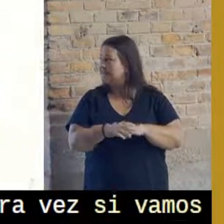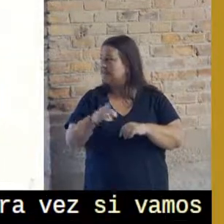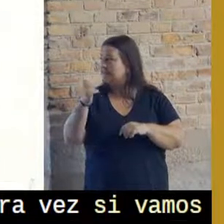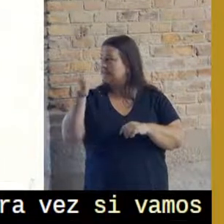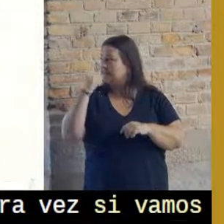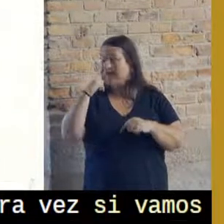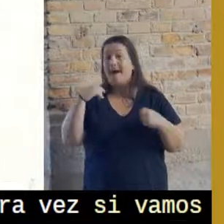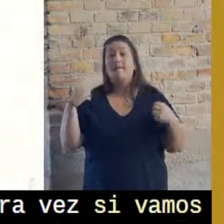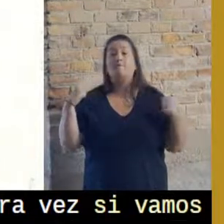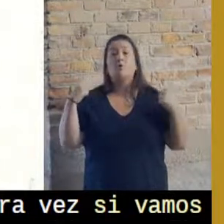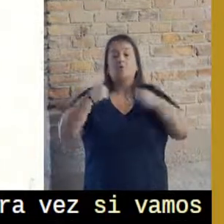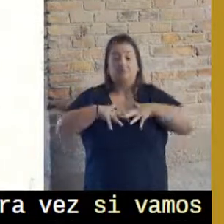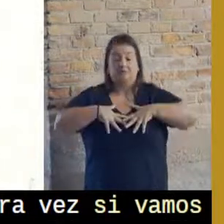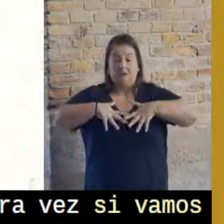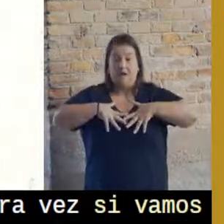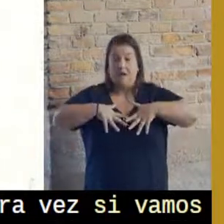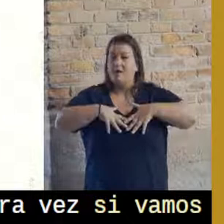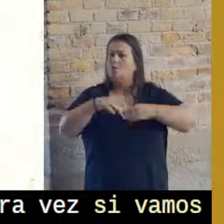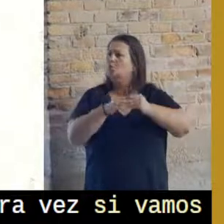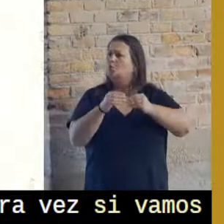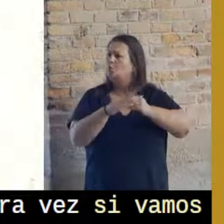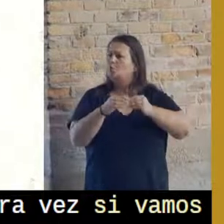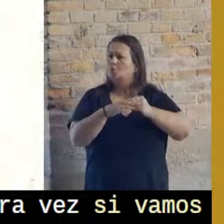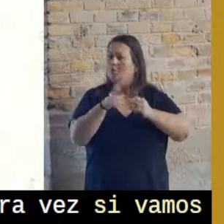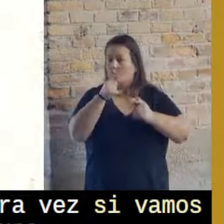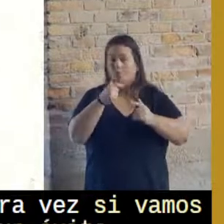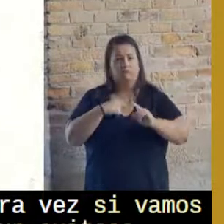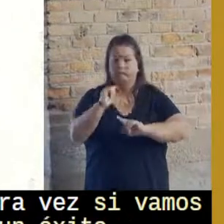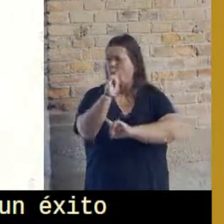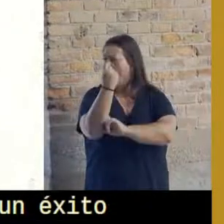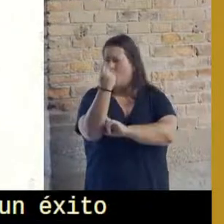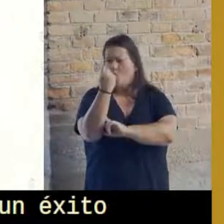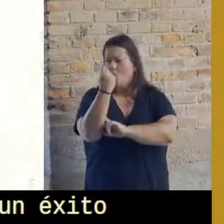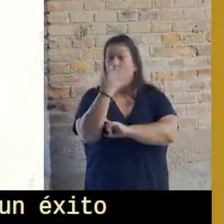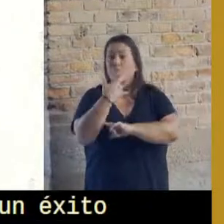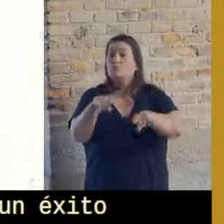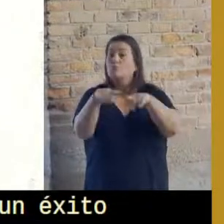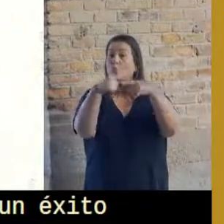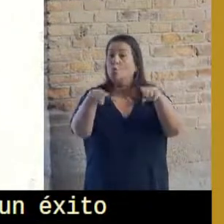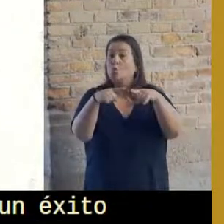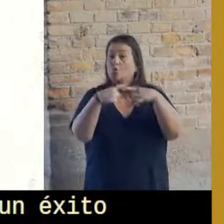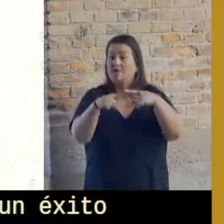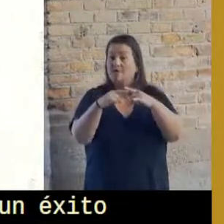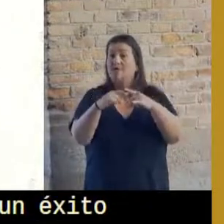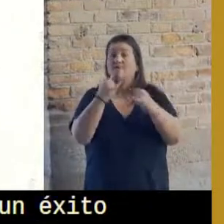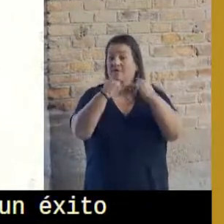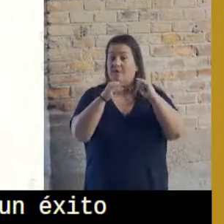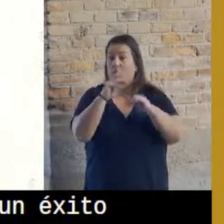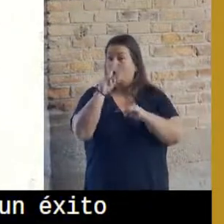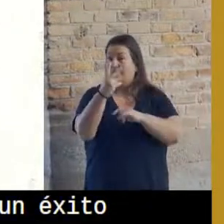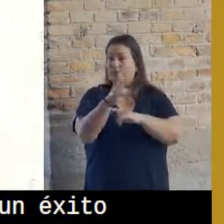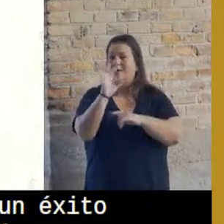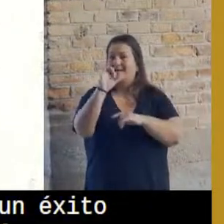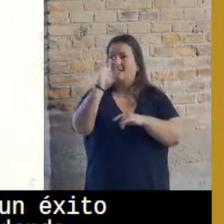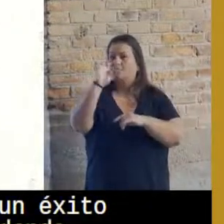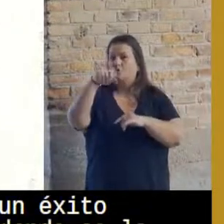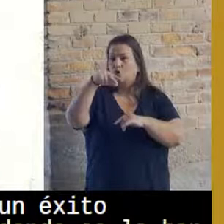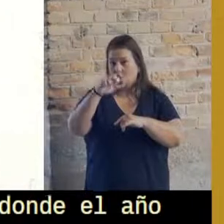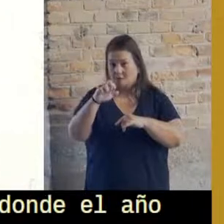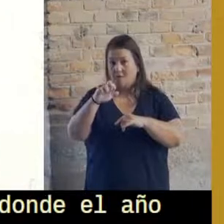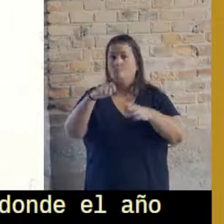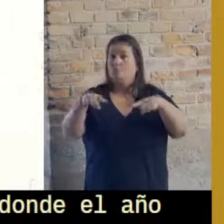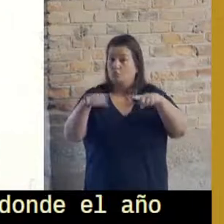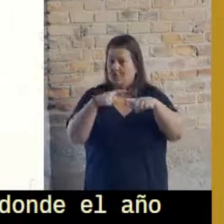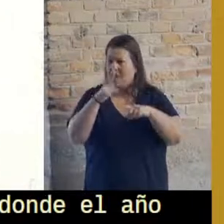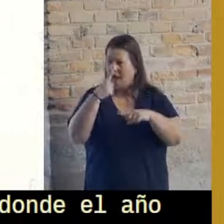las estamos utilizando ahora que es un éxito rotundo en el St music llevamos dos años el est son desde el año pasado